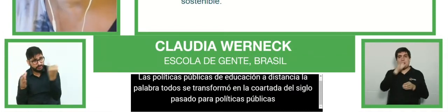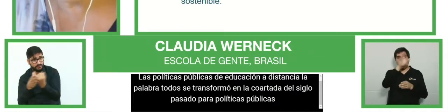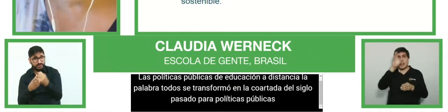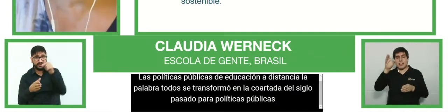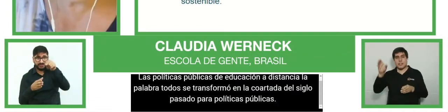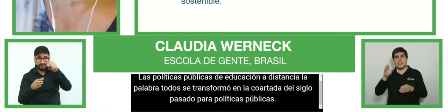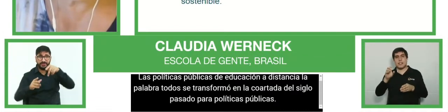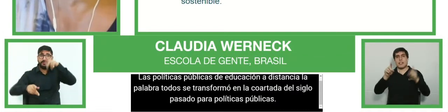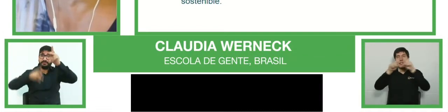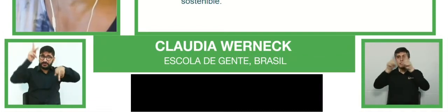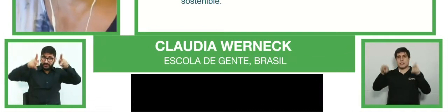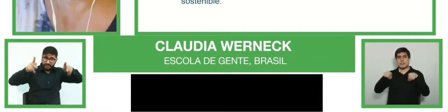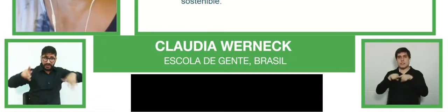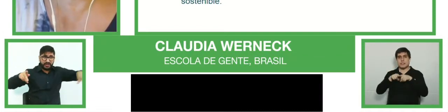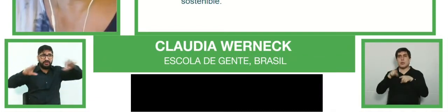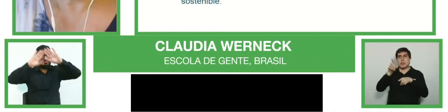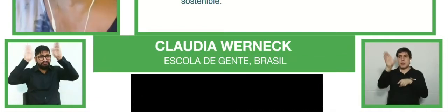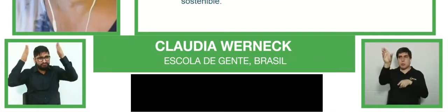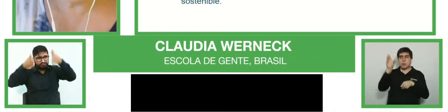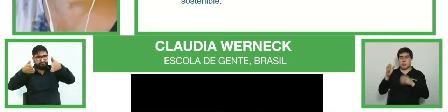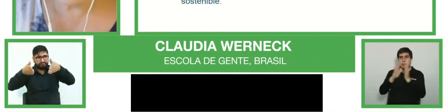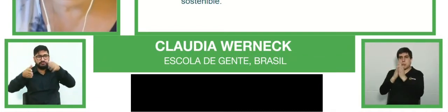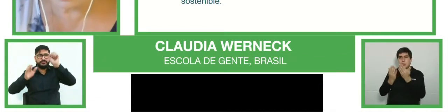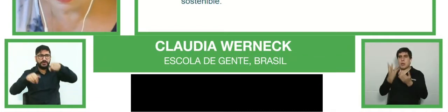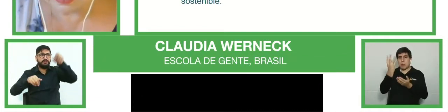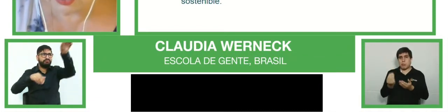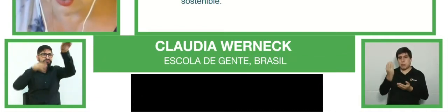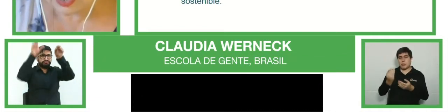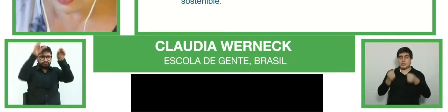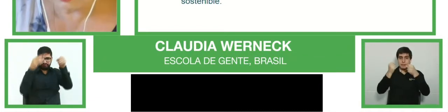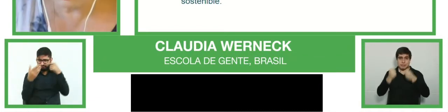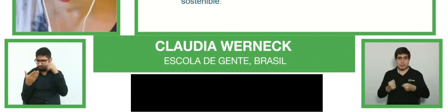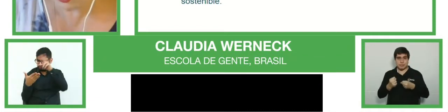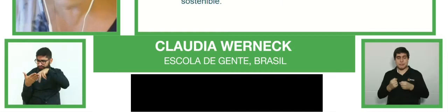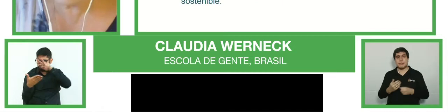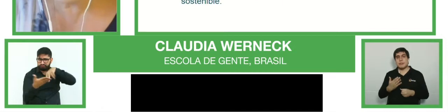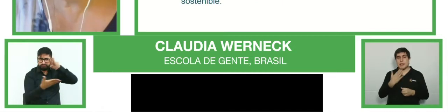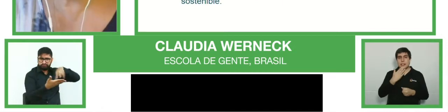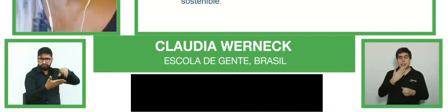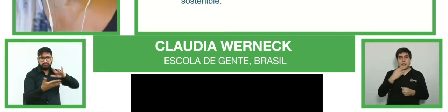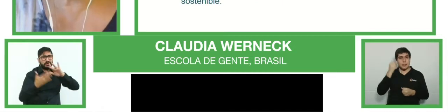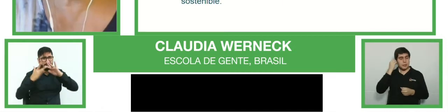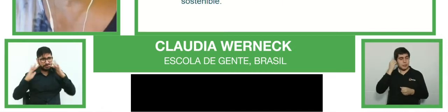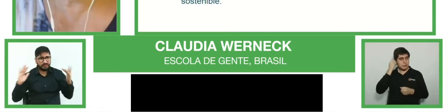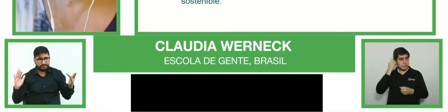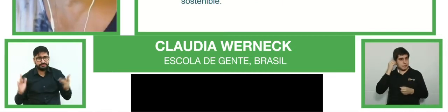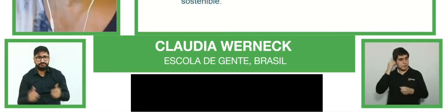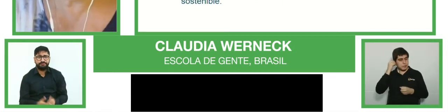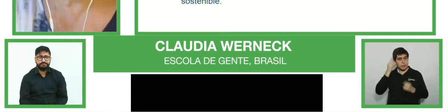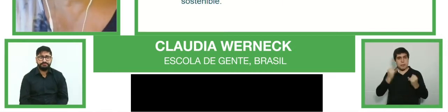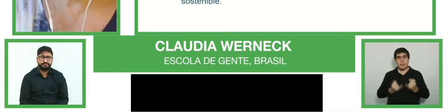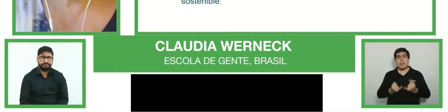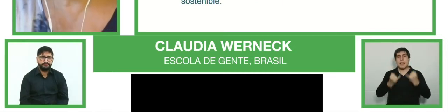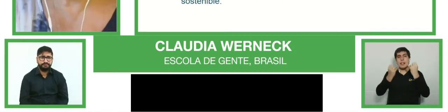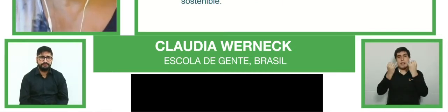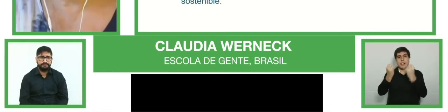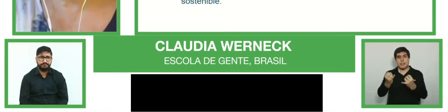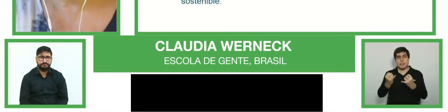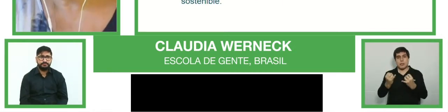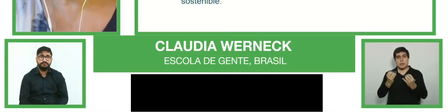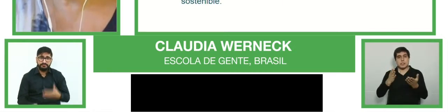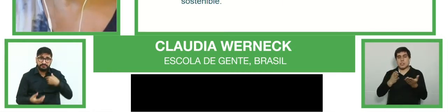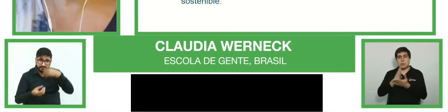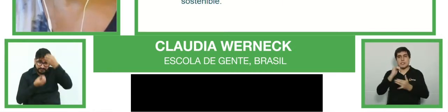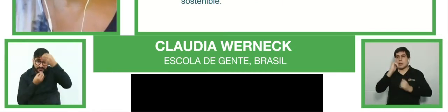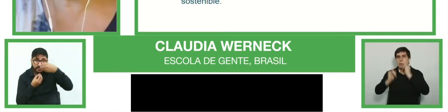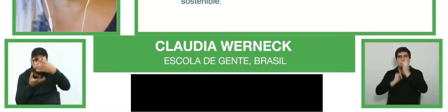biblioteca virtual de esta conferencia. En marzo de este año, el flujo de las informaciones migró abruptamente al mundo online